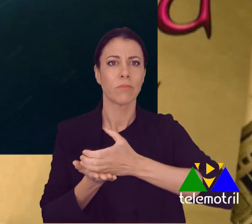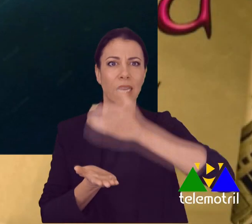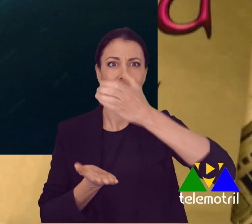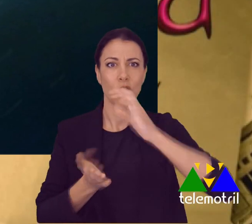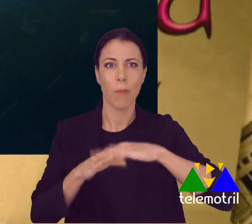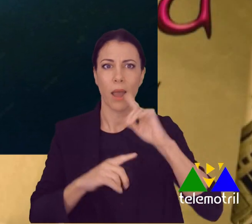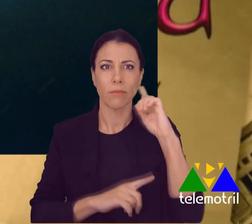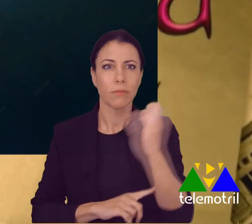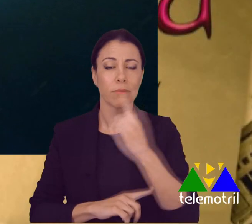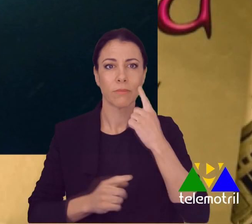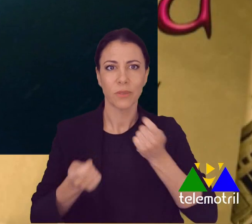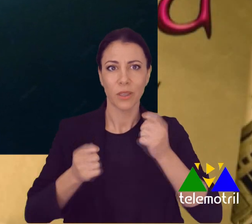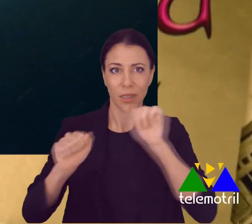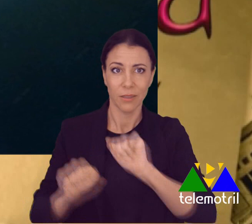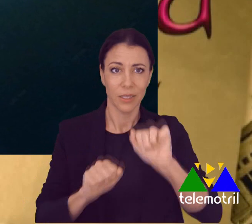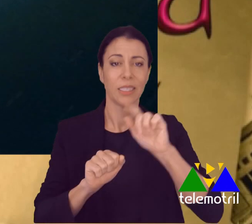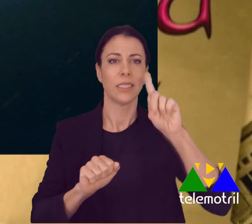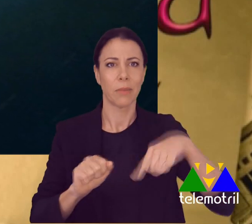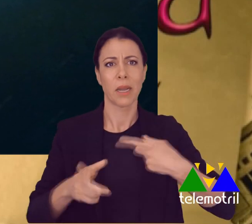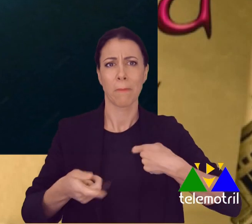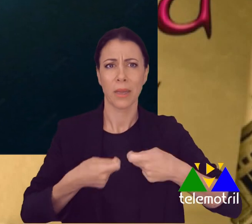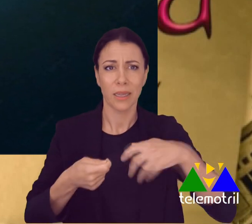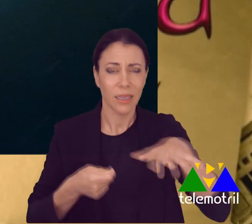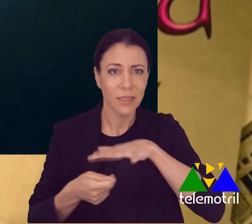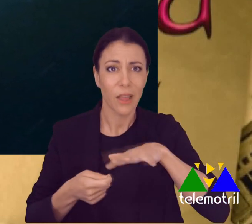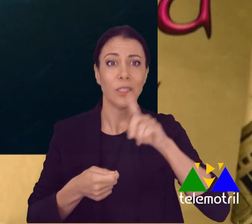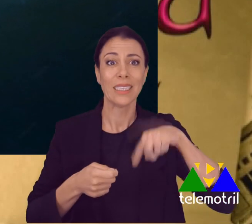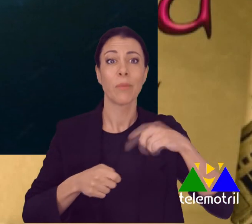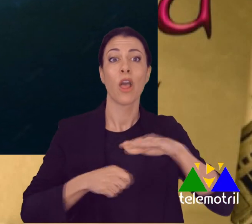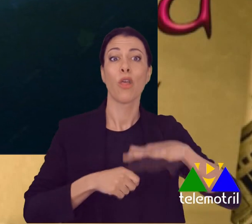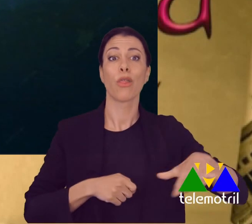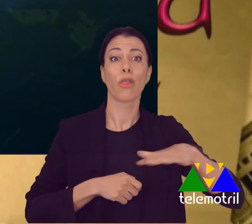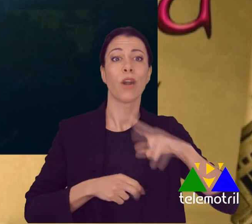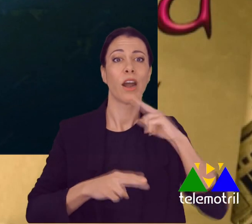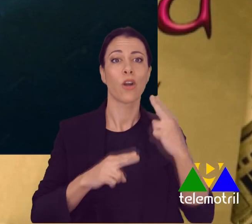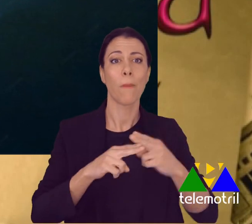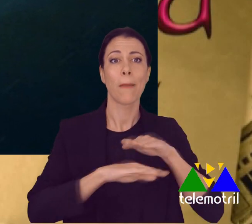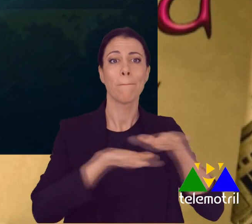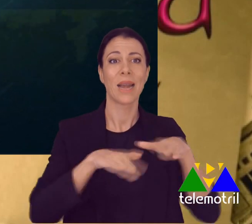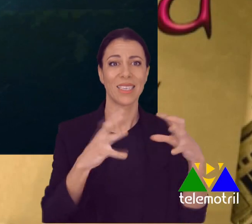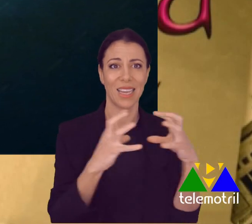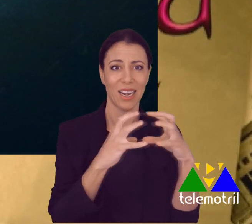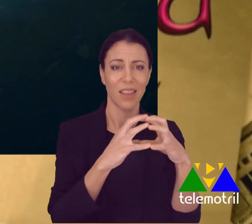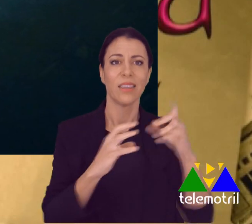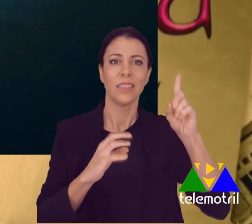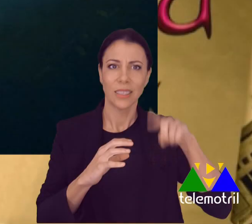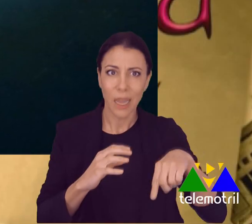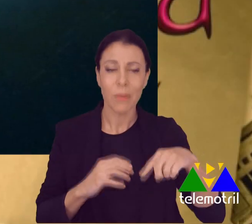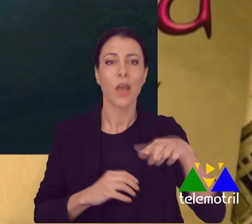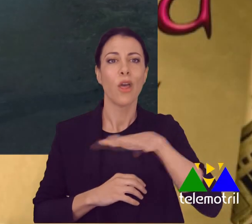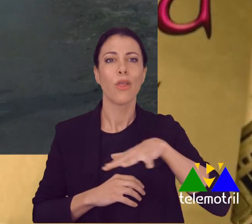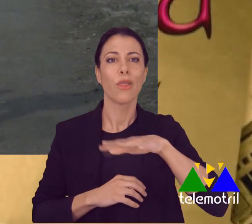ejemplo, pues hablándoles del Camino de Pescadores, hablándoles de Playa Granada, ¿verdad?, con esa finca o ese pago de Contreras